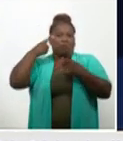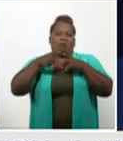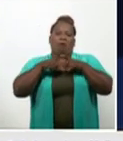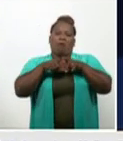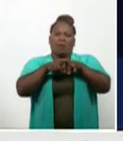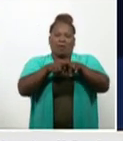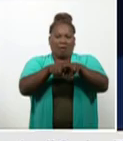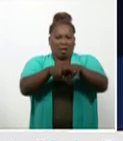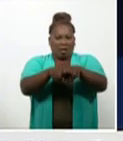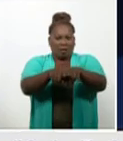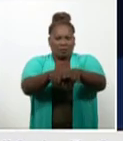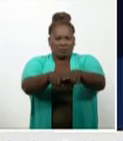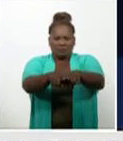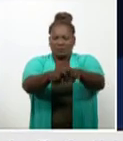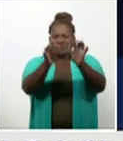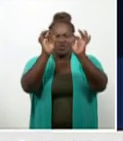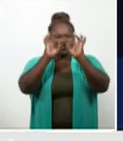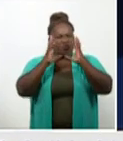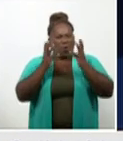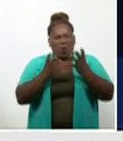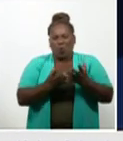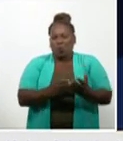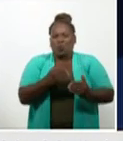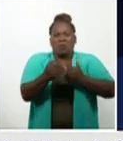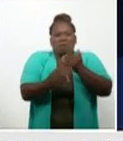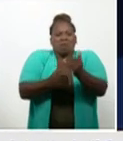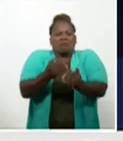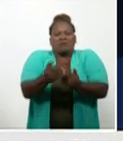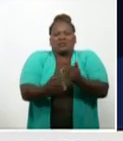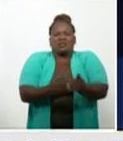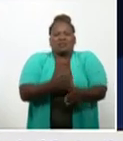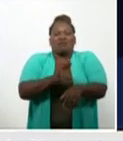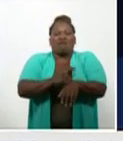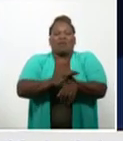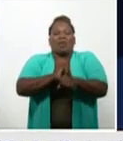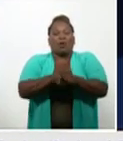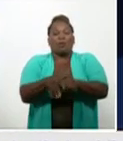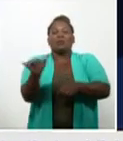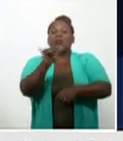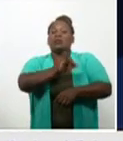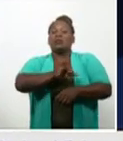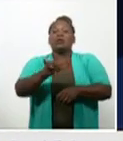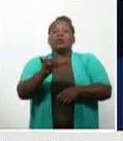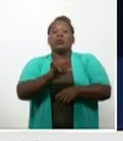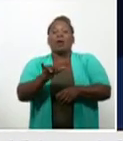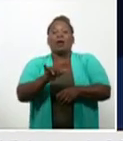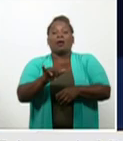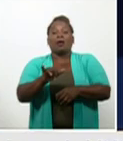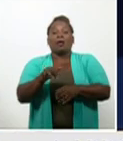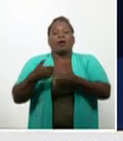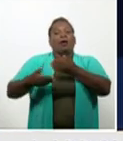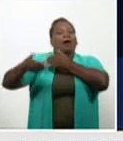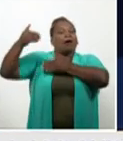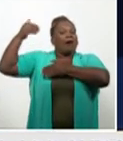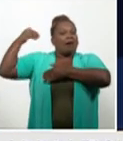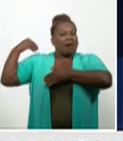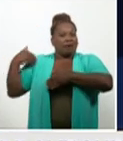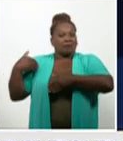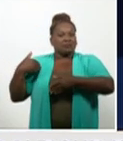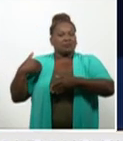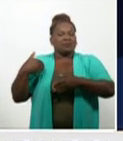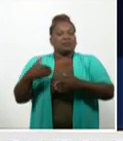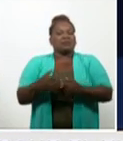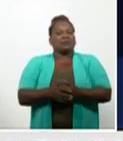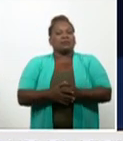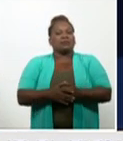en todo el proceso de la COVID-19, cómo nos ha acompañado en todas las cosas que